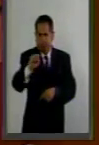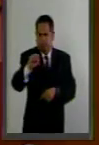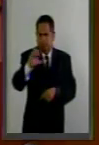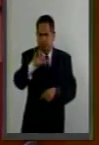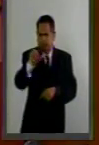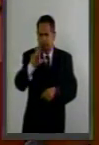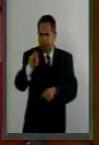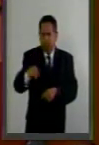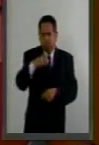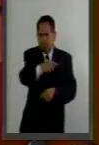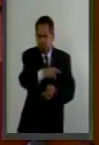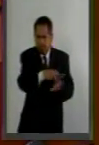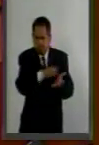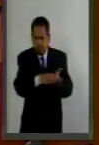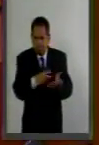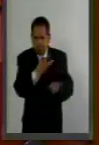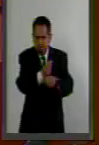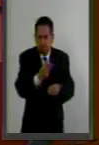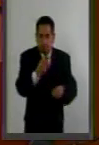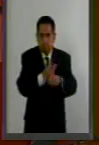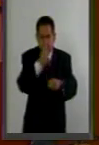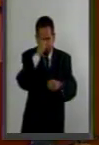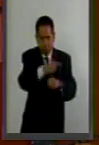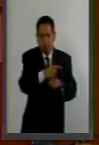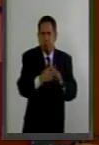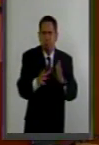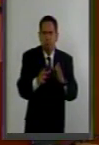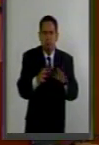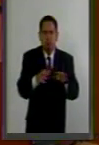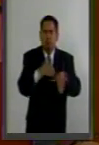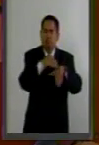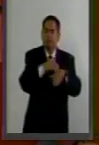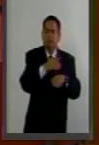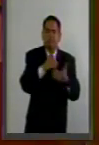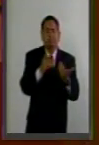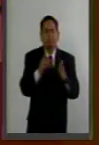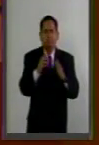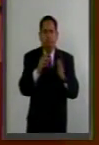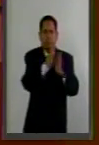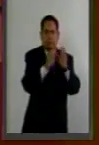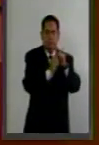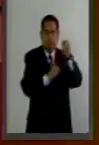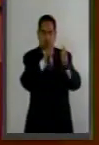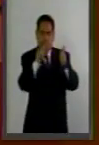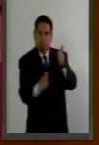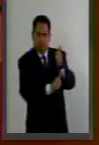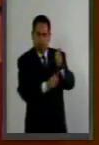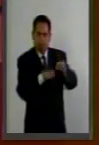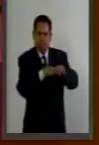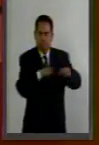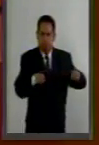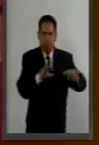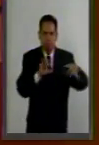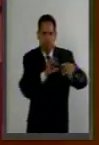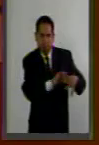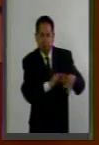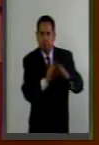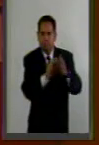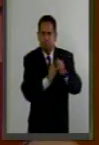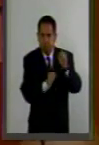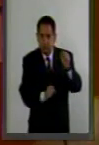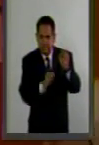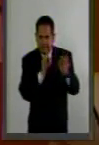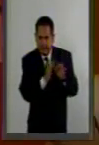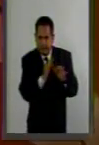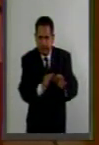de Justicia como un tribunal constitucional, debemos reconocer que los esfuerzos no han sido